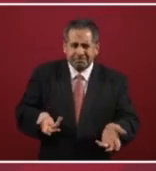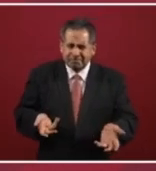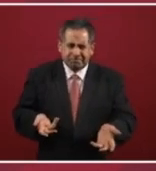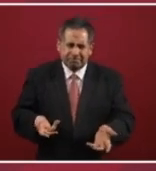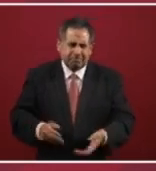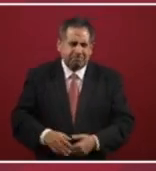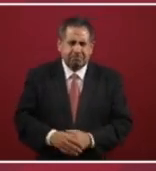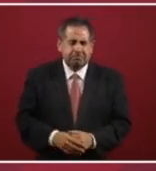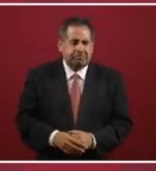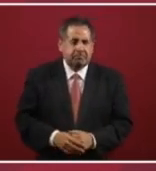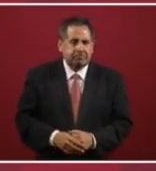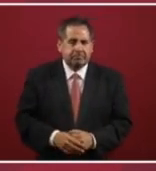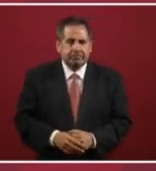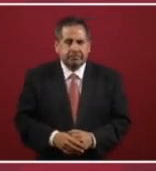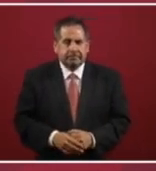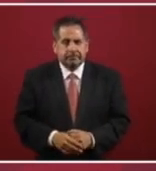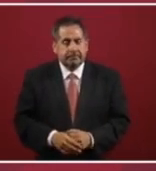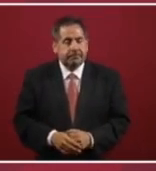Se